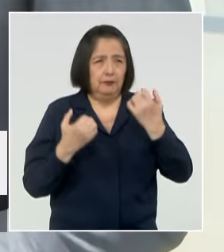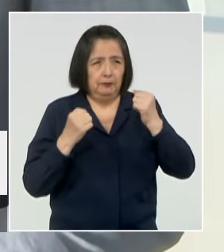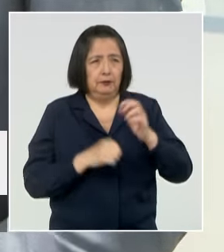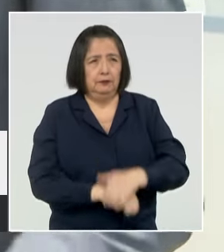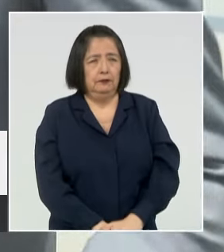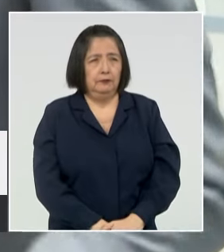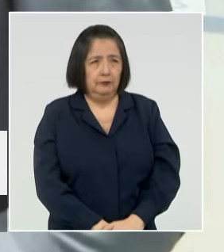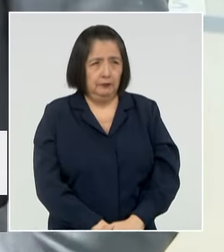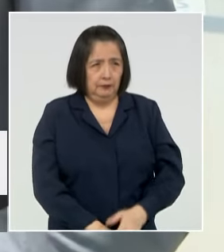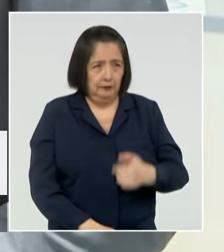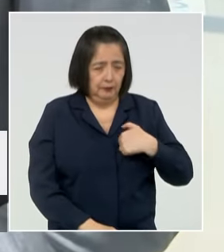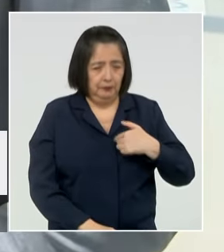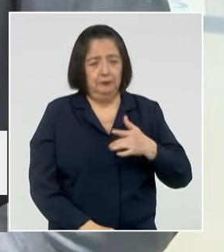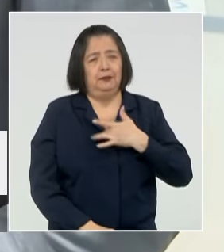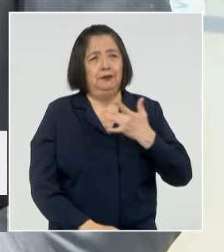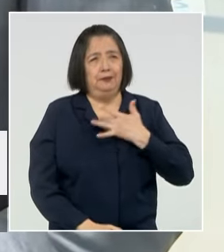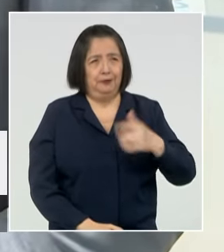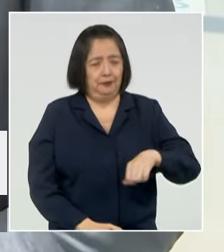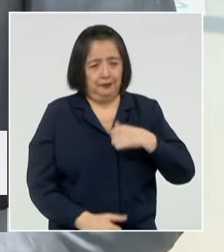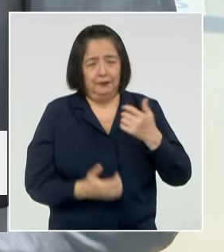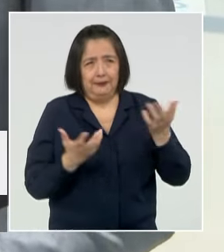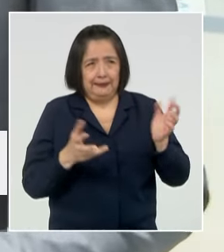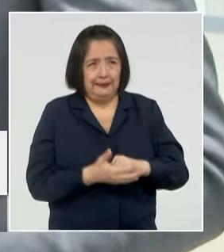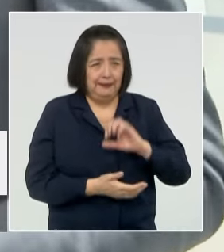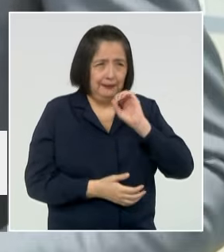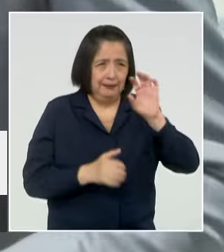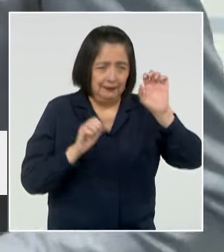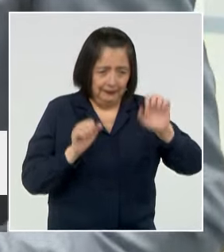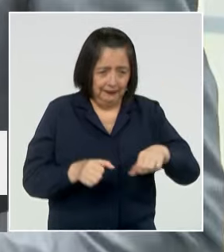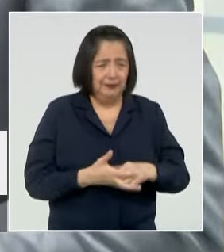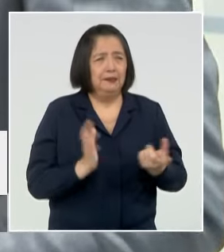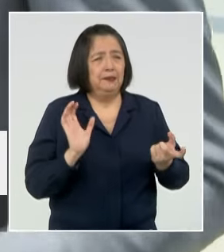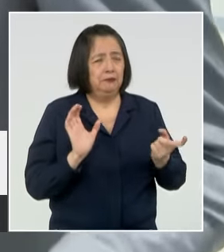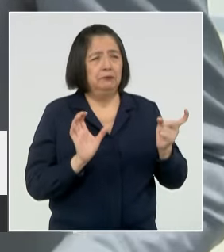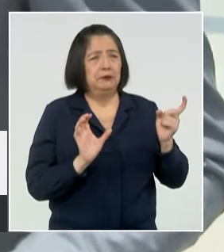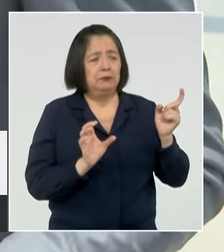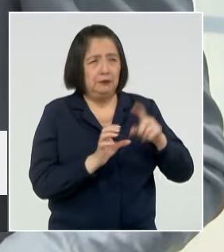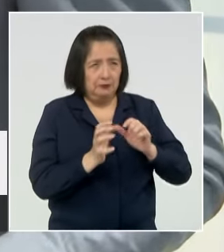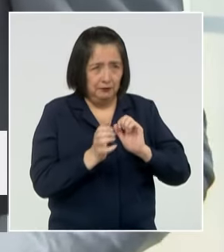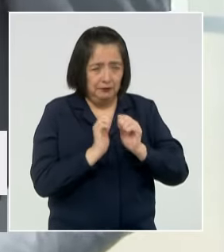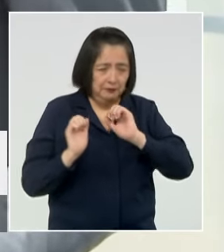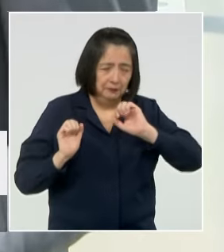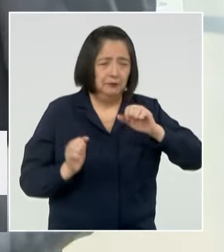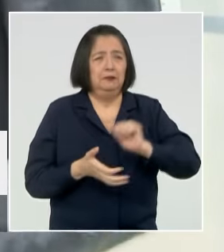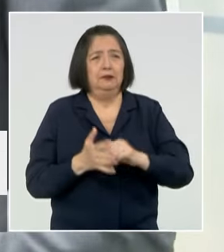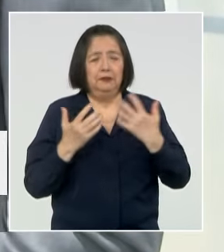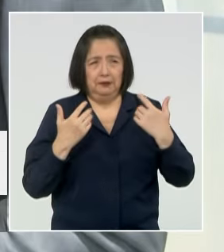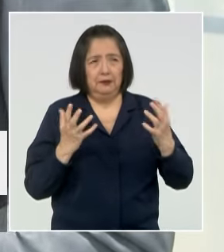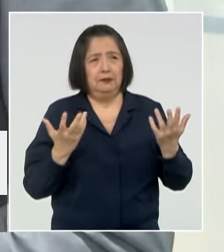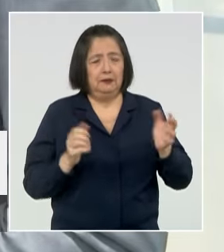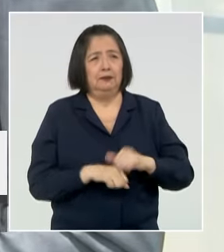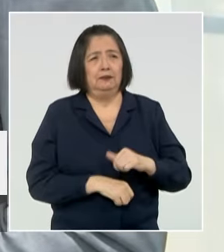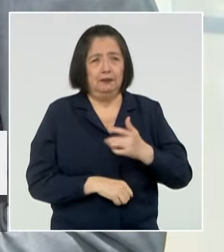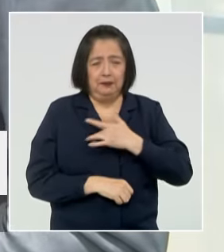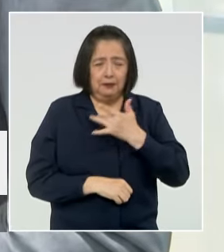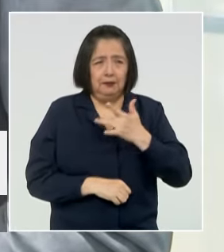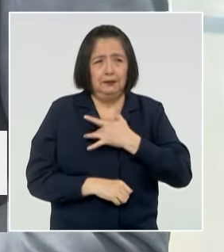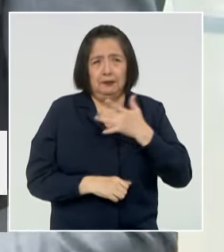ser? Bueno, yo me siento orgulloso. Solamente el hecho de decir, oye, vamos a postularnos porque ya sabemos que lo tenemos, es un motivo de